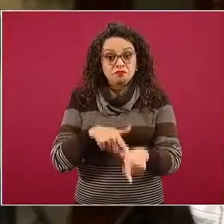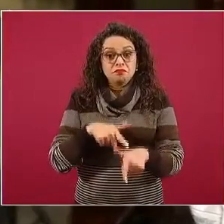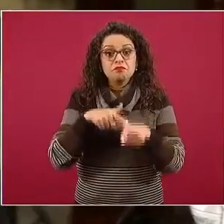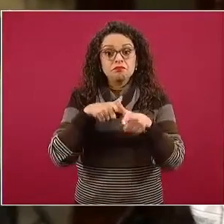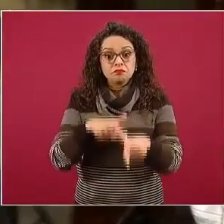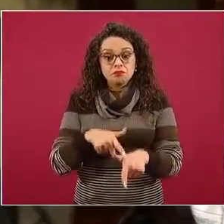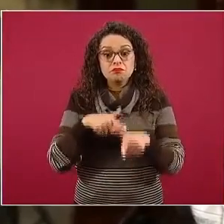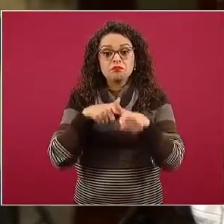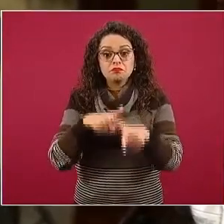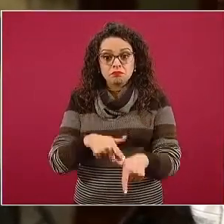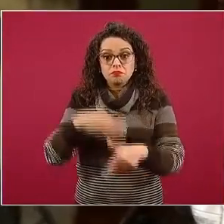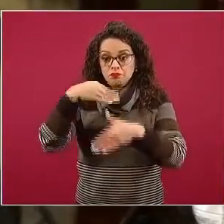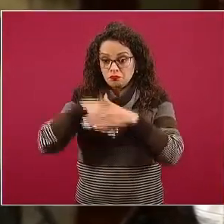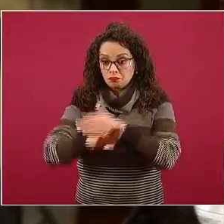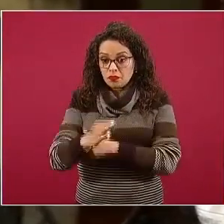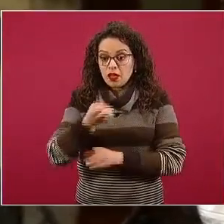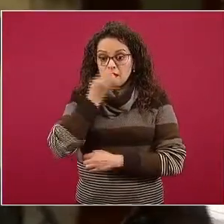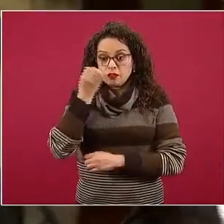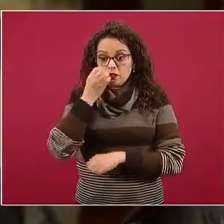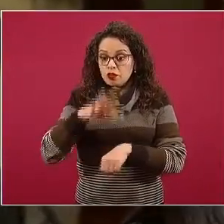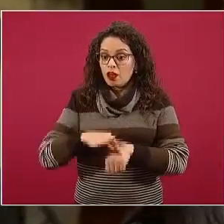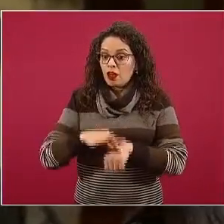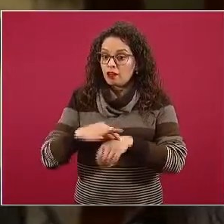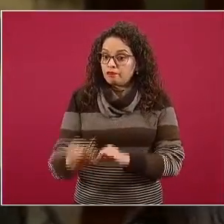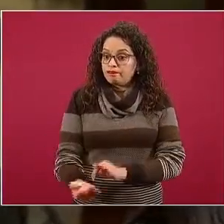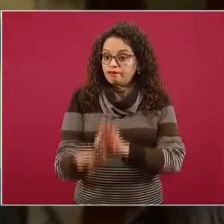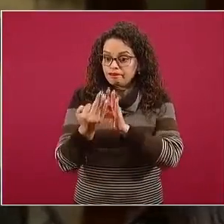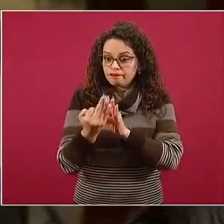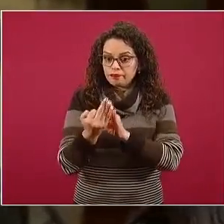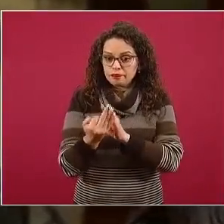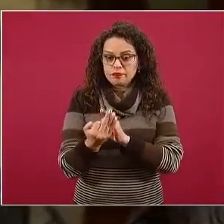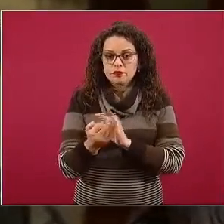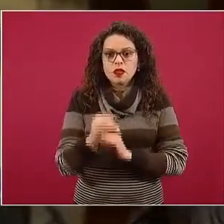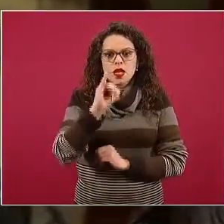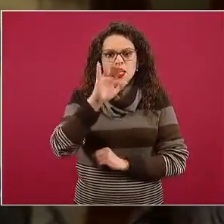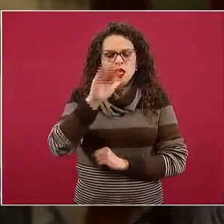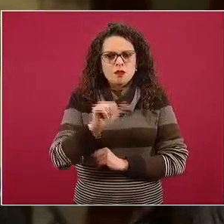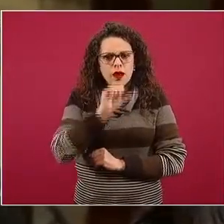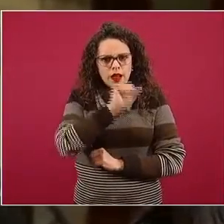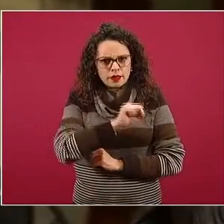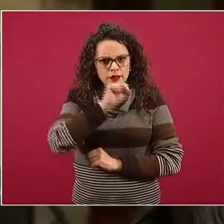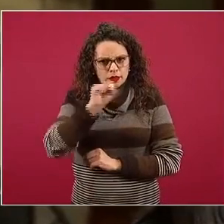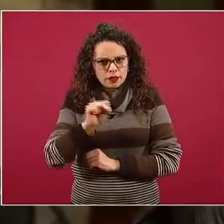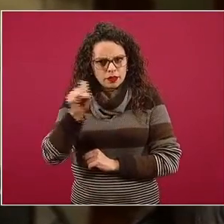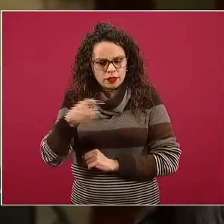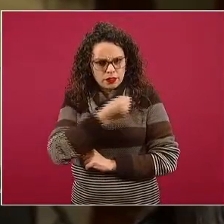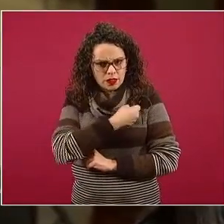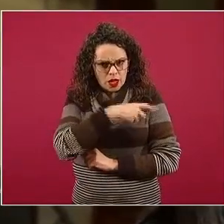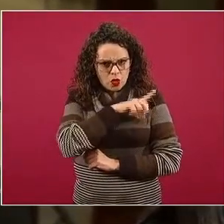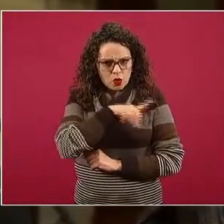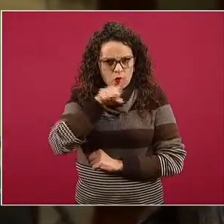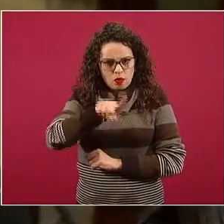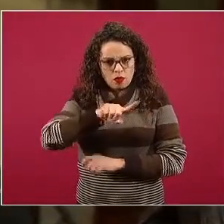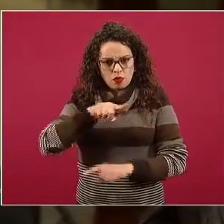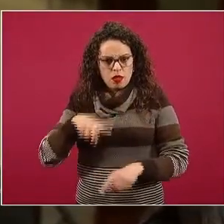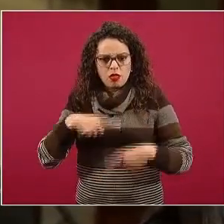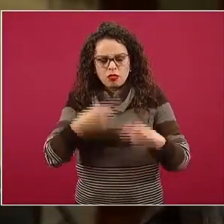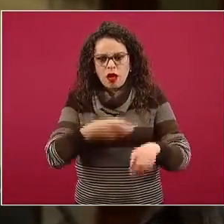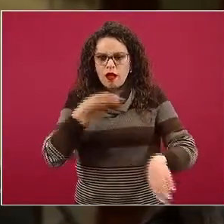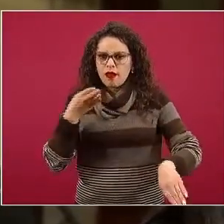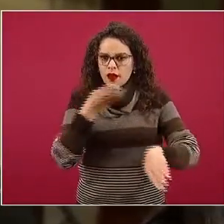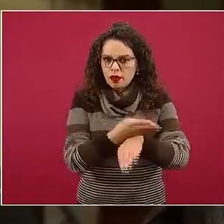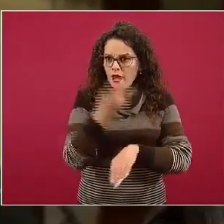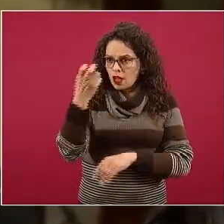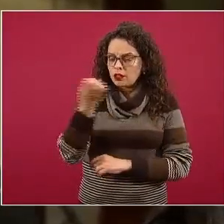los alumnos. Tengo entendido que la Secretaría de Salud iba a hacer una sanción a este colegio, ya que está poniendo en